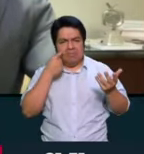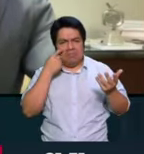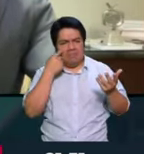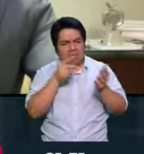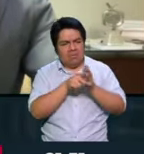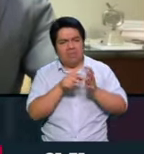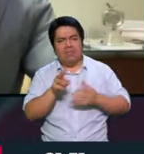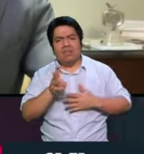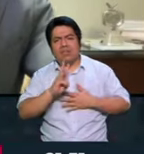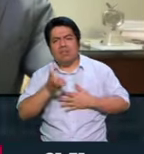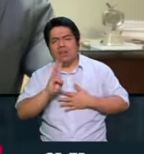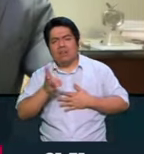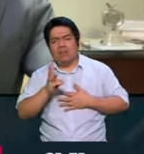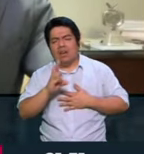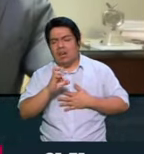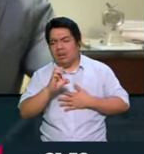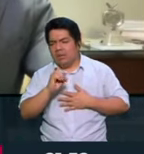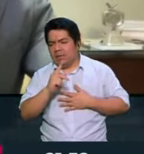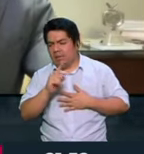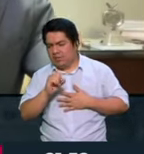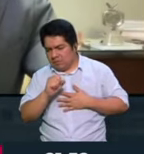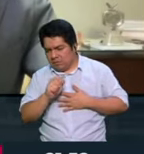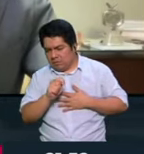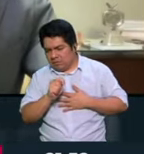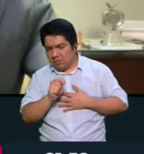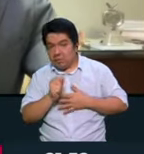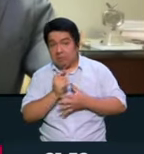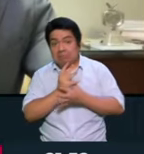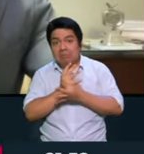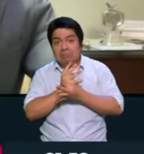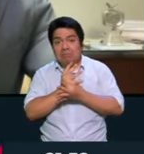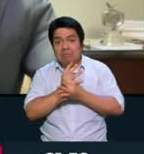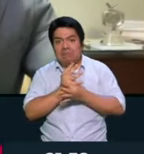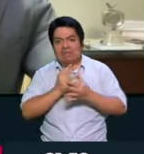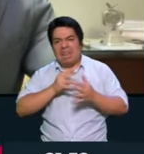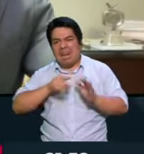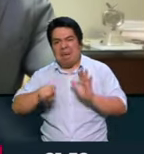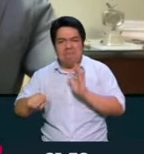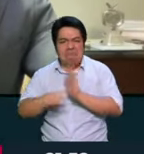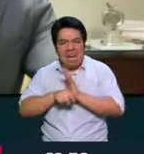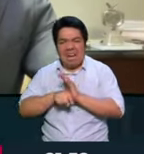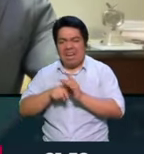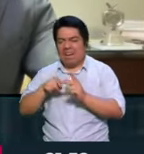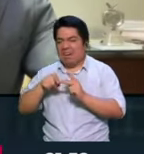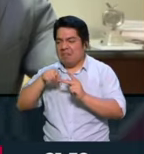del Washington Post en la que decían que iba a venir una peste, que las